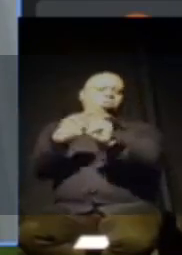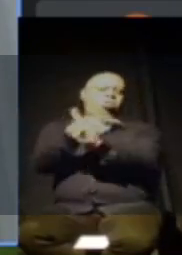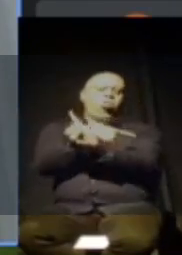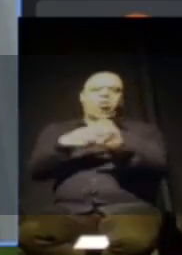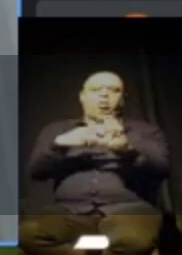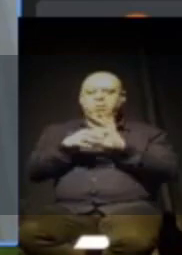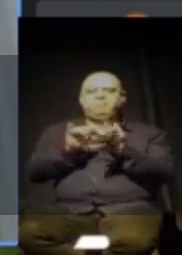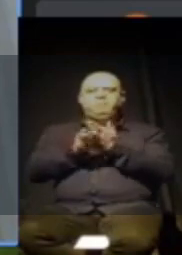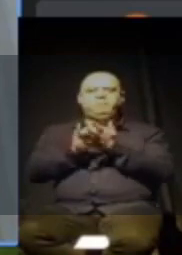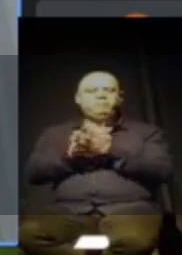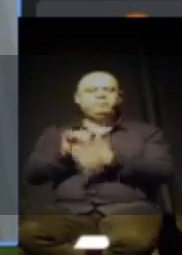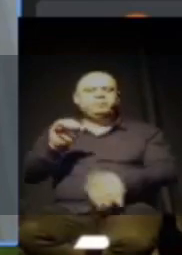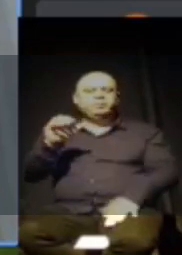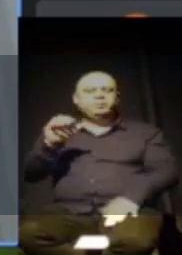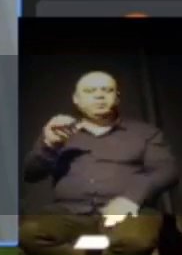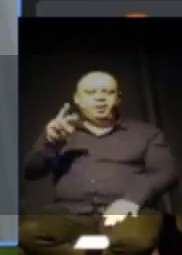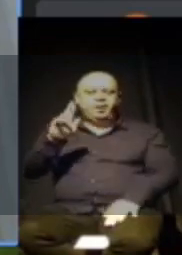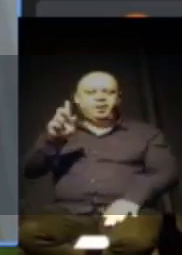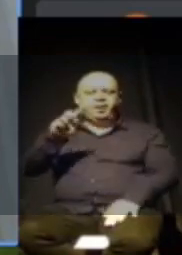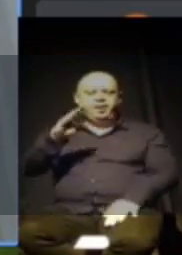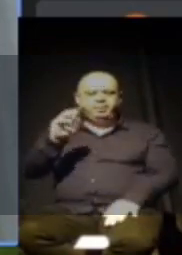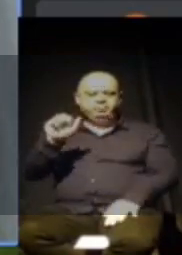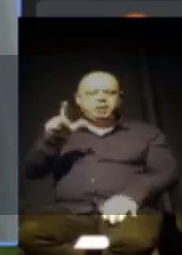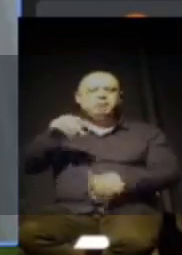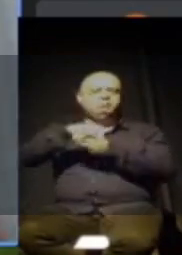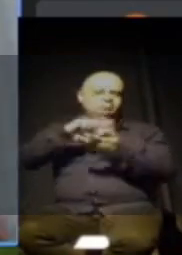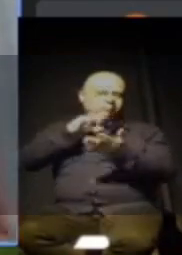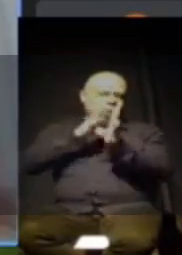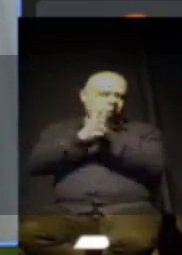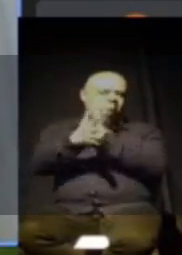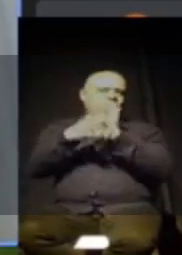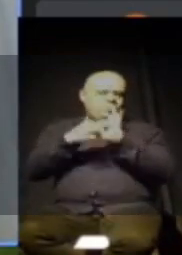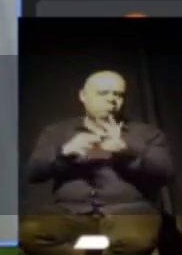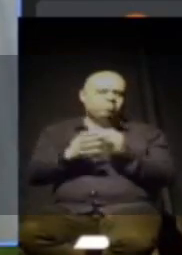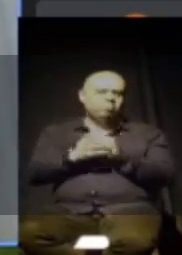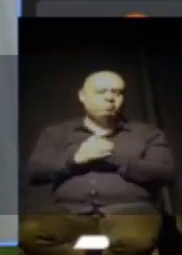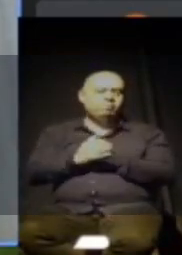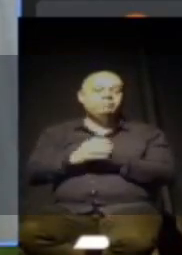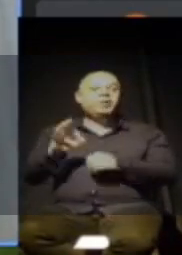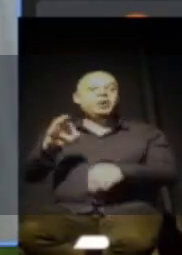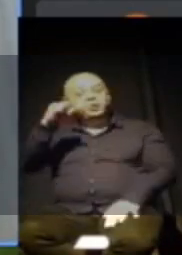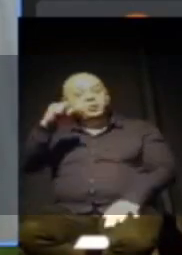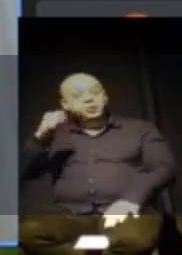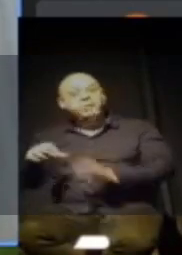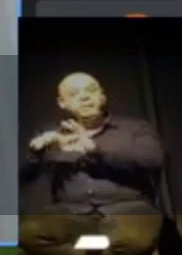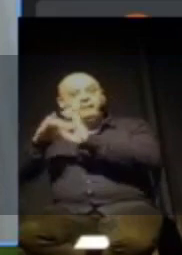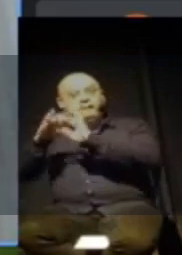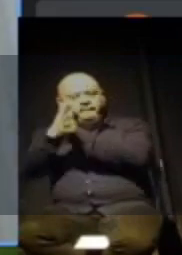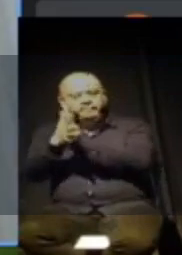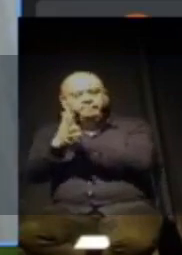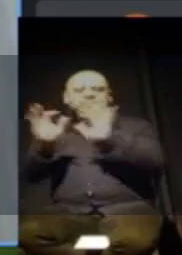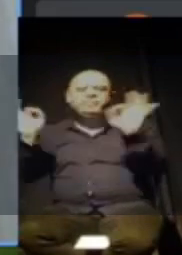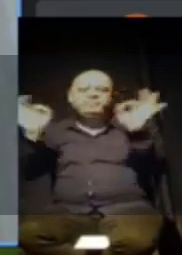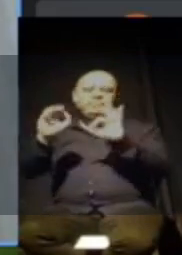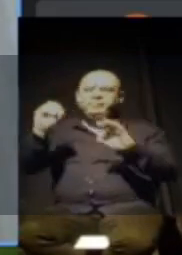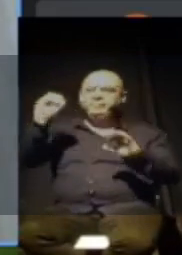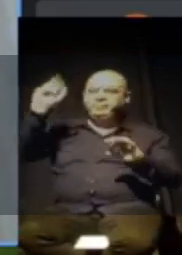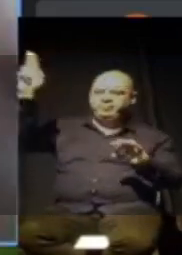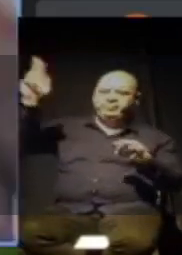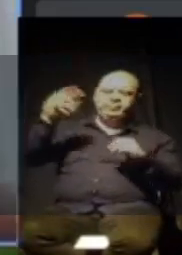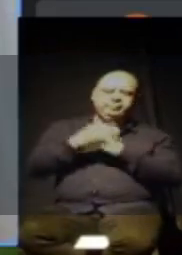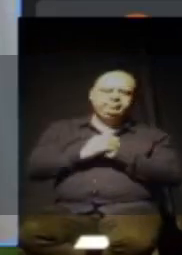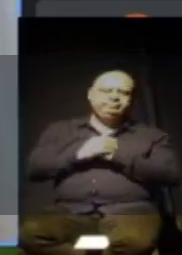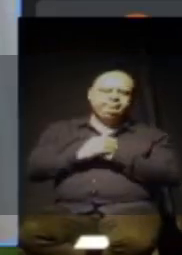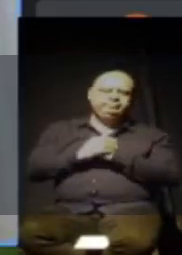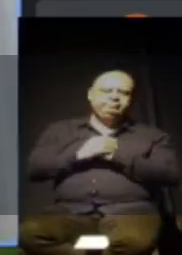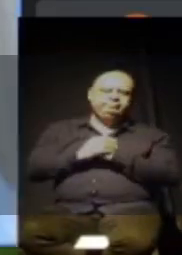plantea Edward Glissant. También pueden estar hacia el sur o hacia oriente,